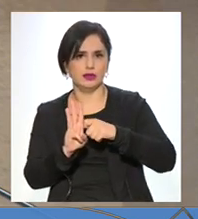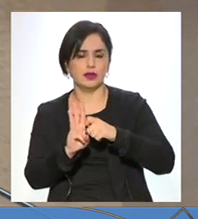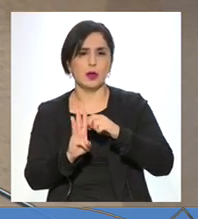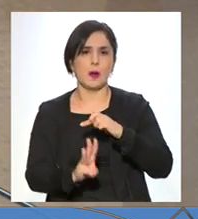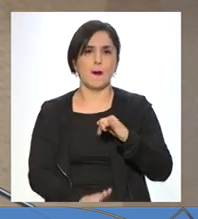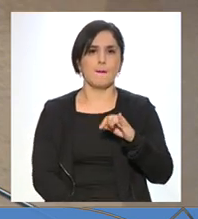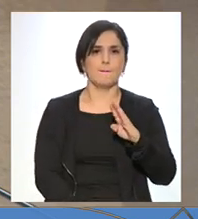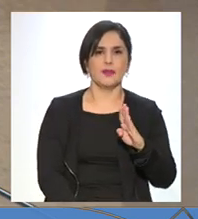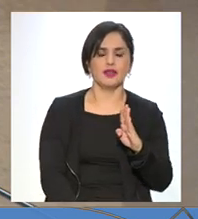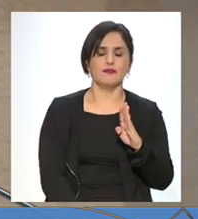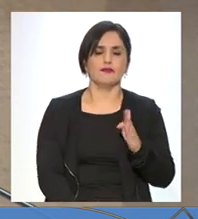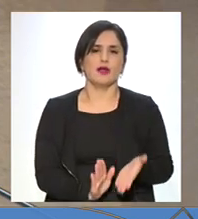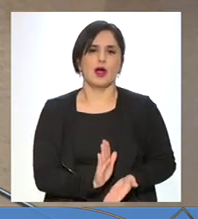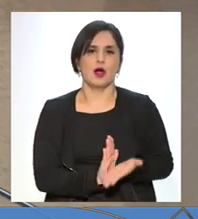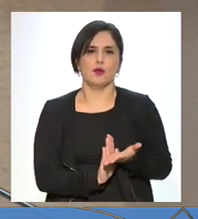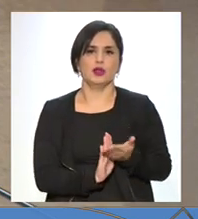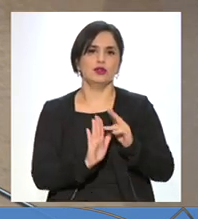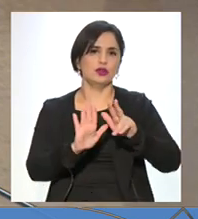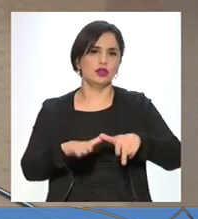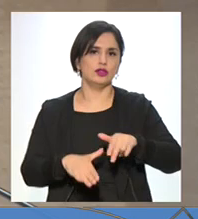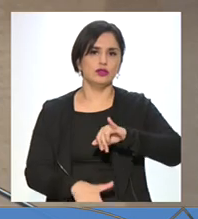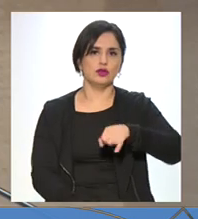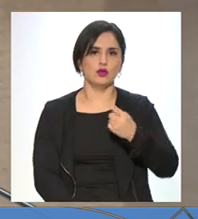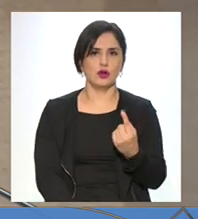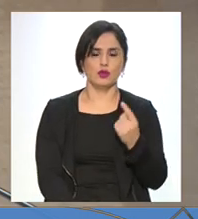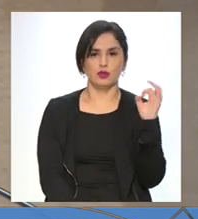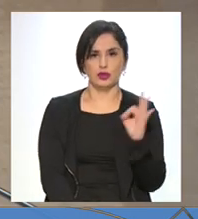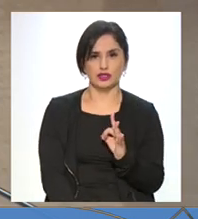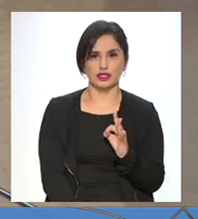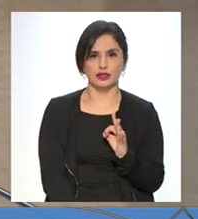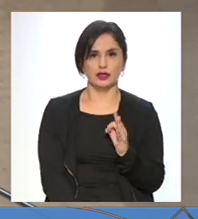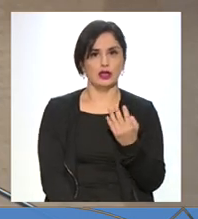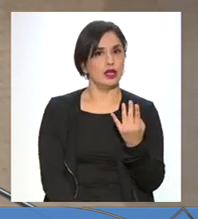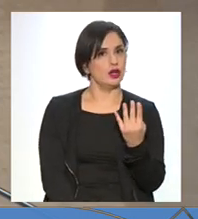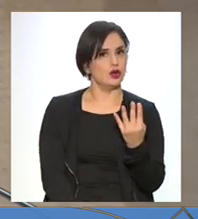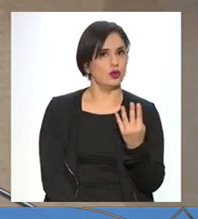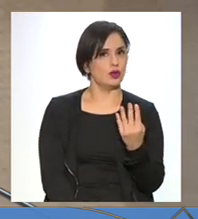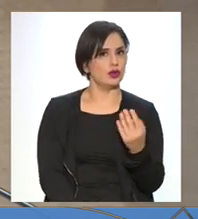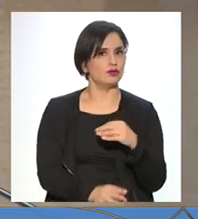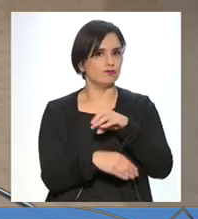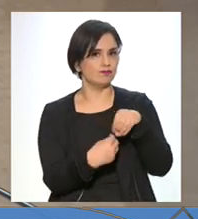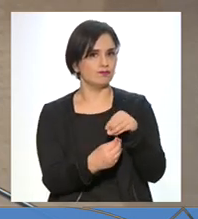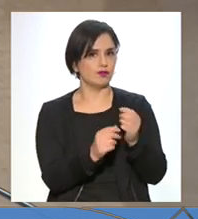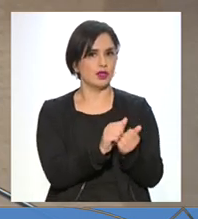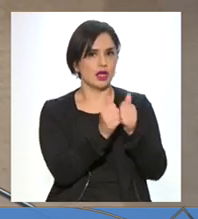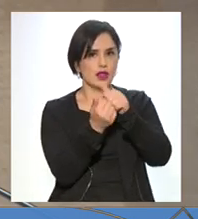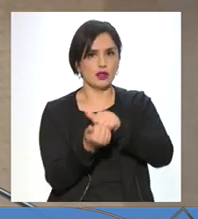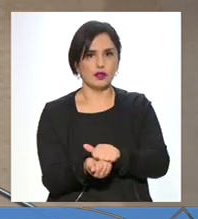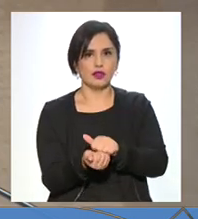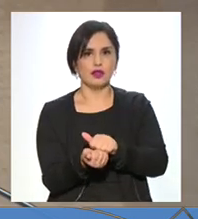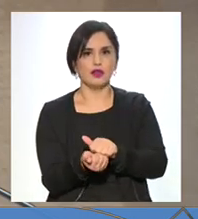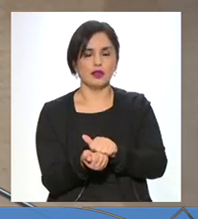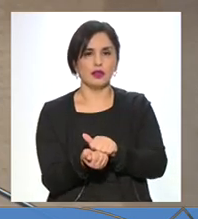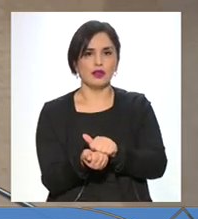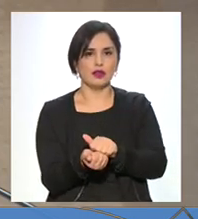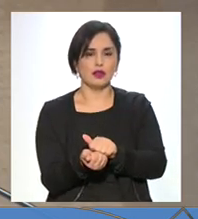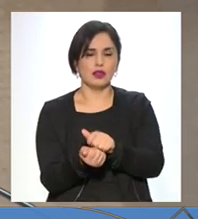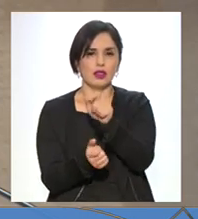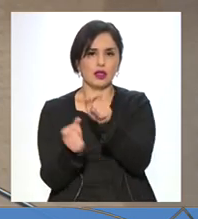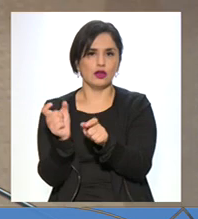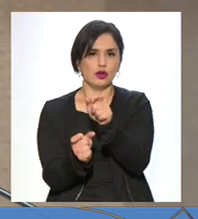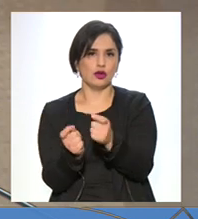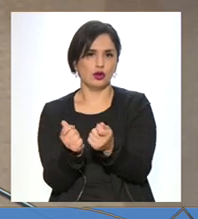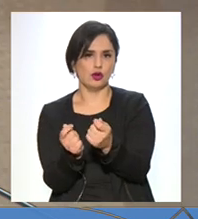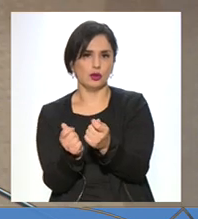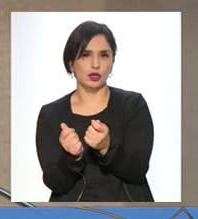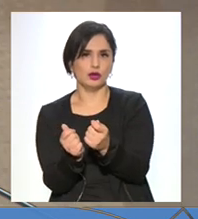un incremento anual de 18,1%, cifra donde se combinaron la capacidad de adaptación de los agentes económicos al contexto de la pandemia,